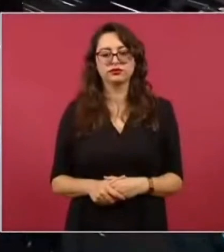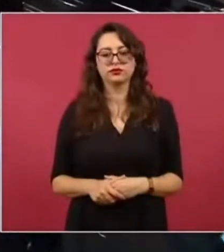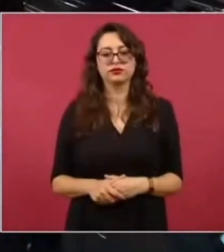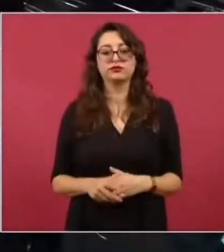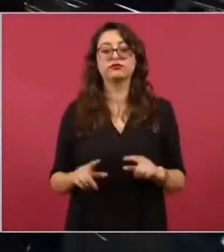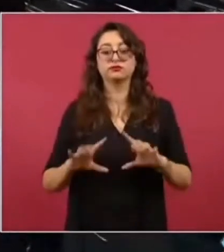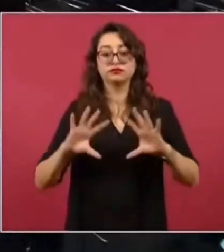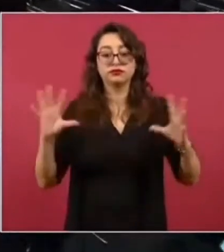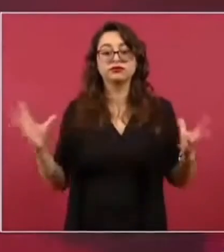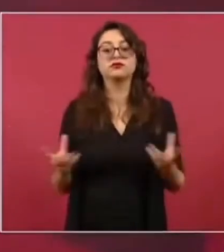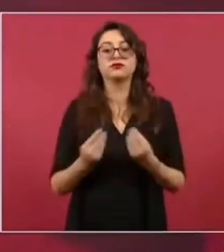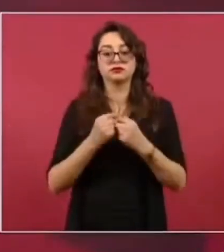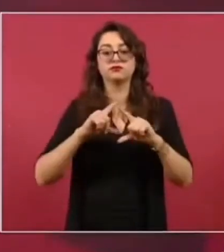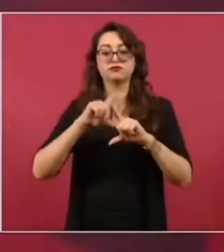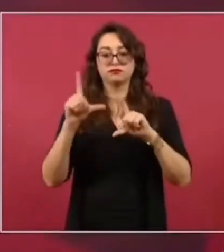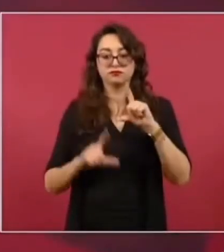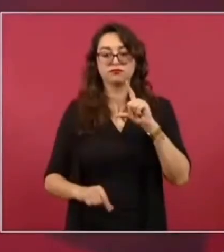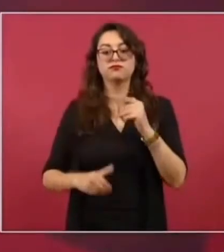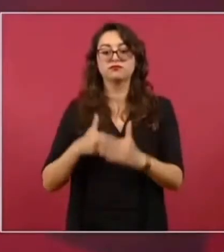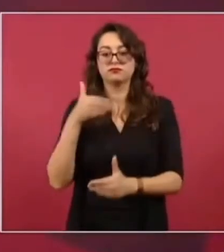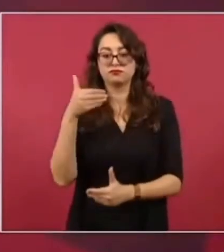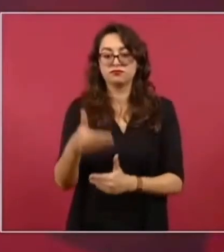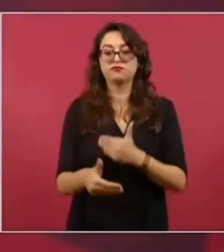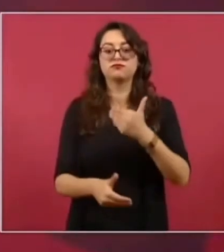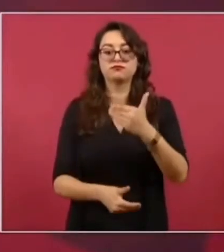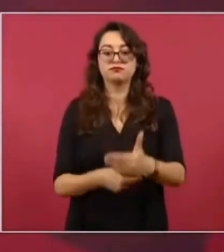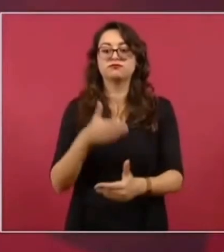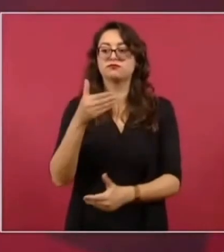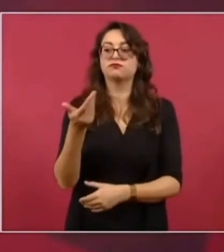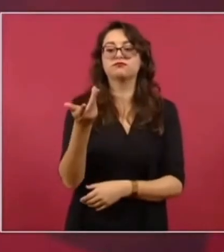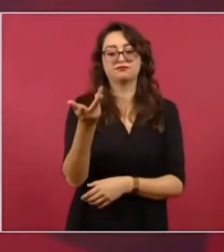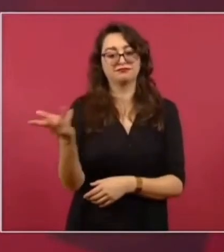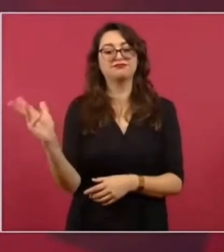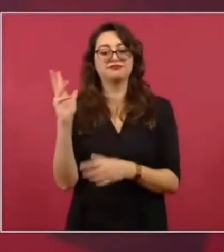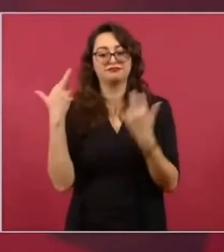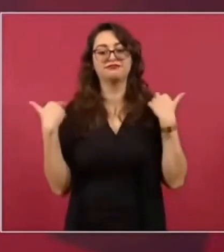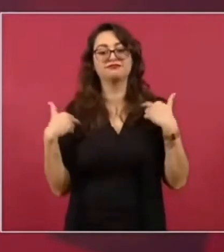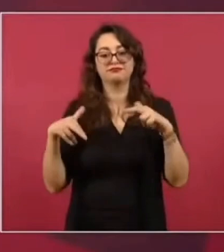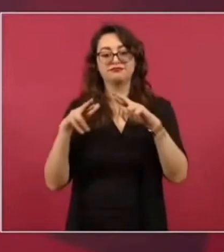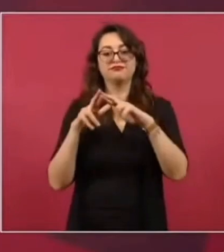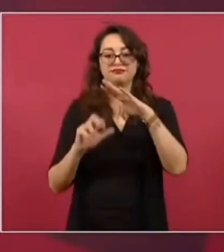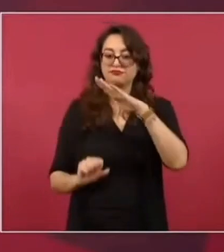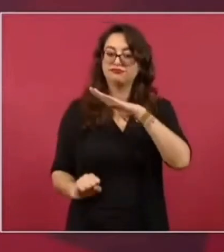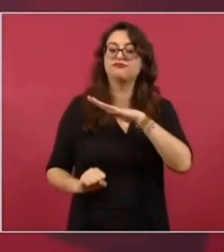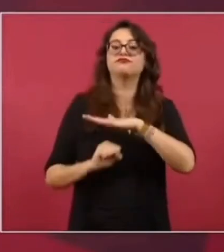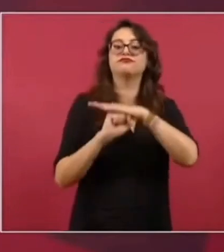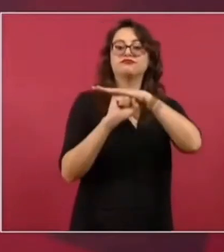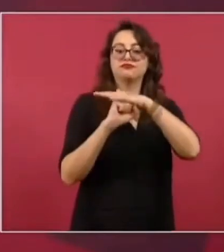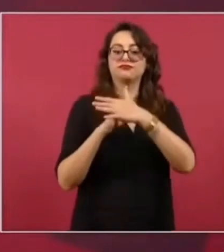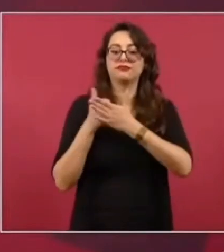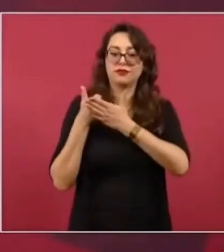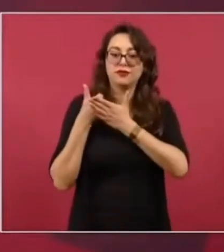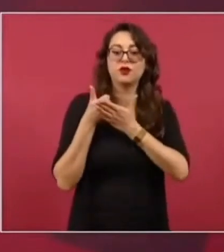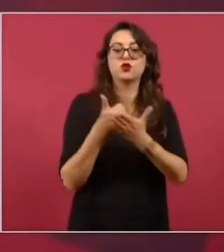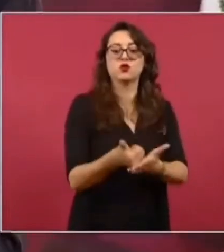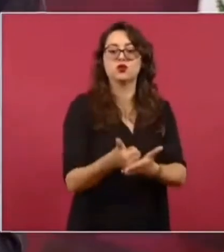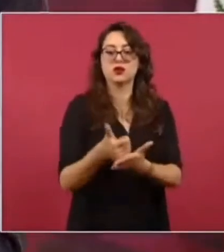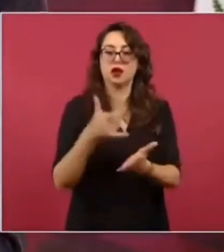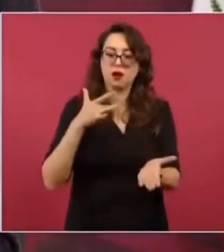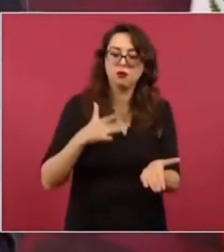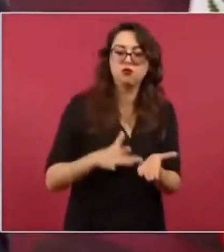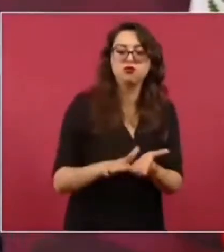avanza gracias a ustedes, país avanza gracias al